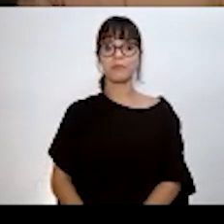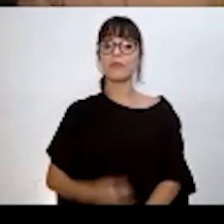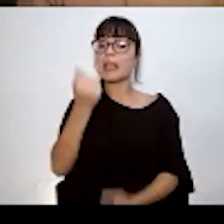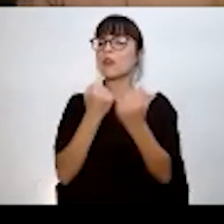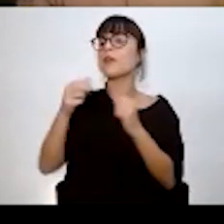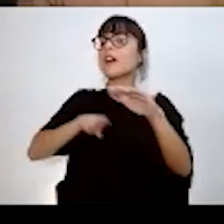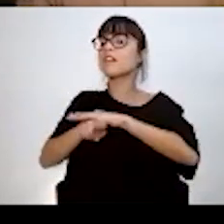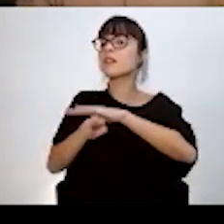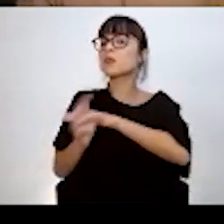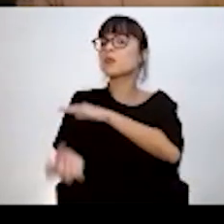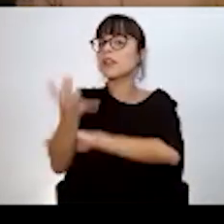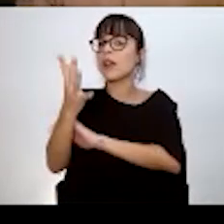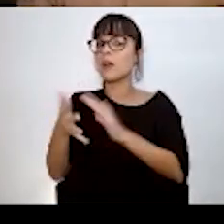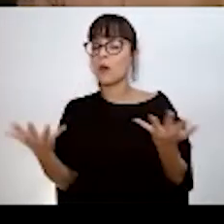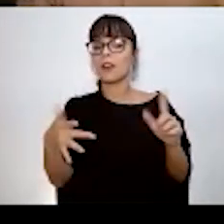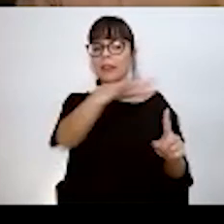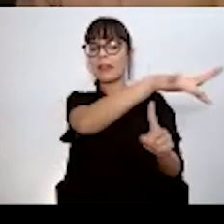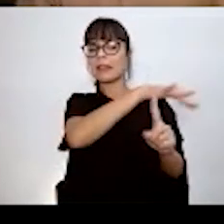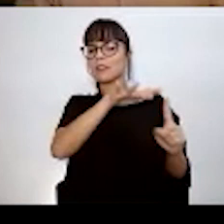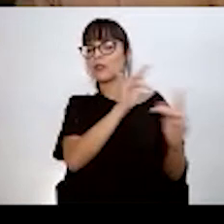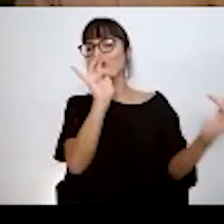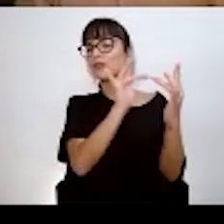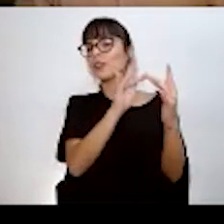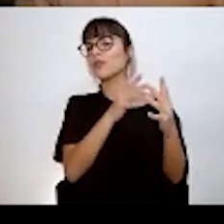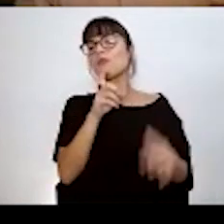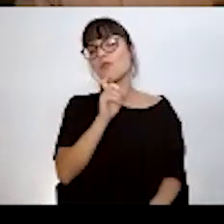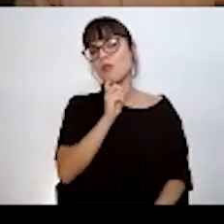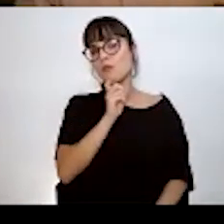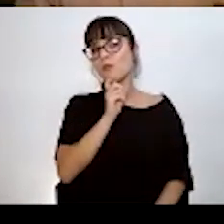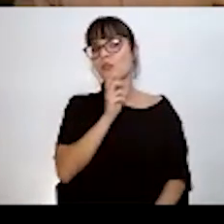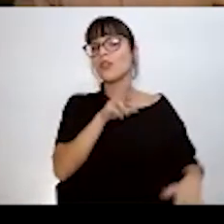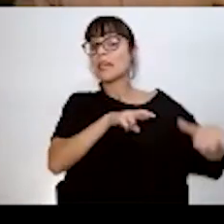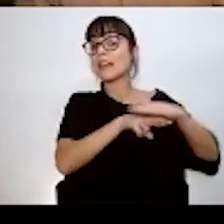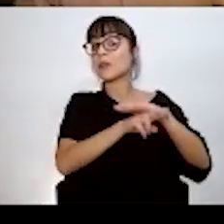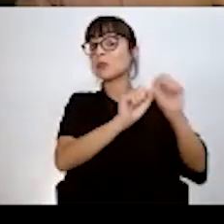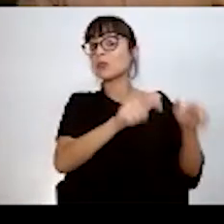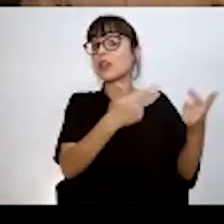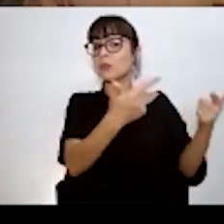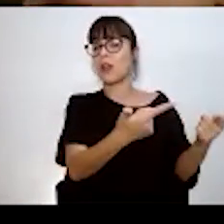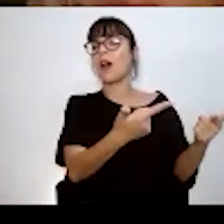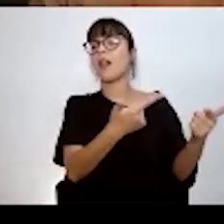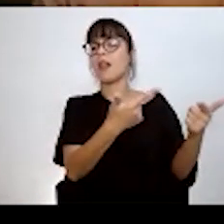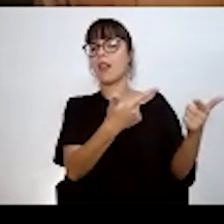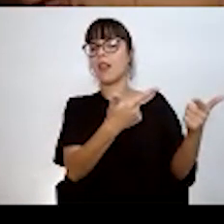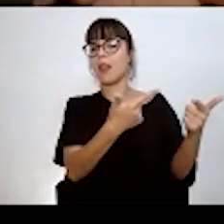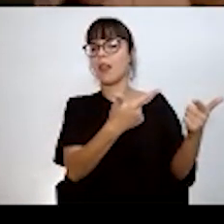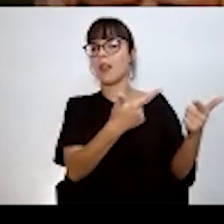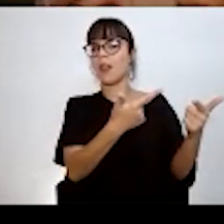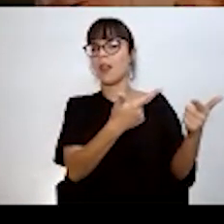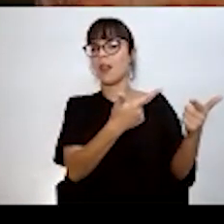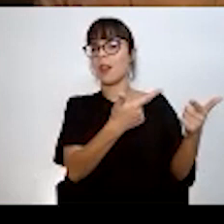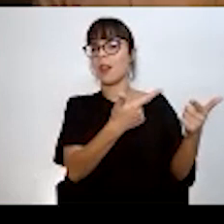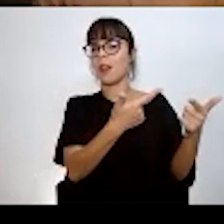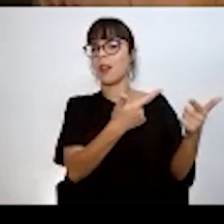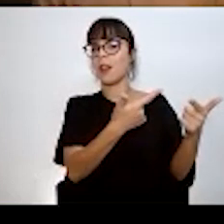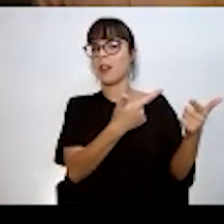cómo interactúa con el medio ambiente, qué presión ejerce sobre los recursos naturales o qué presión o qué tipo de conflictos se dan